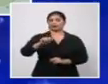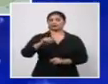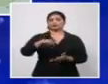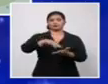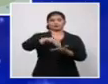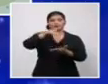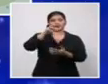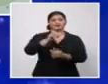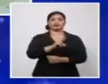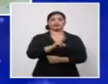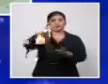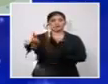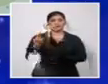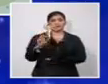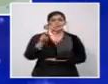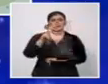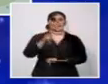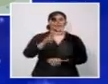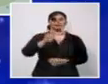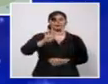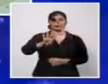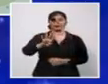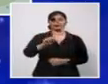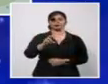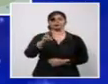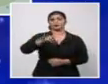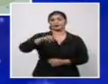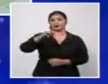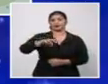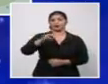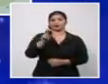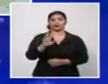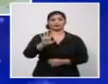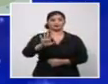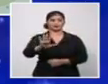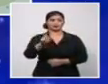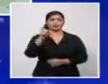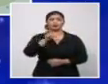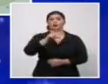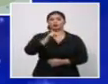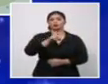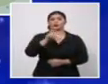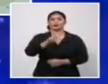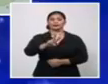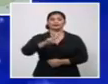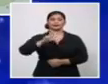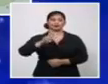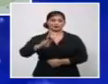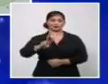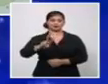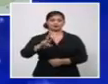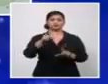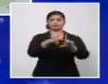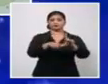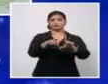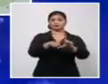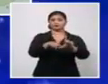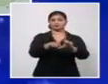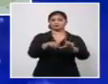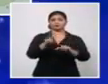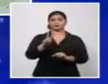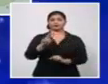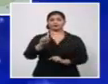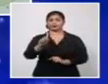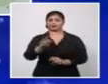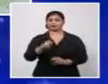Revolución 24, Marianao 25, Cotorros 22 y Regla 21. Como